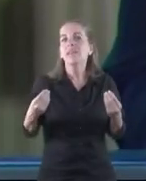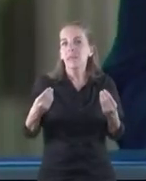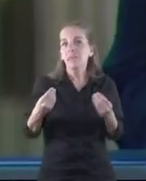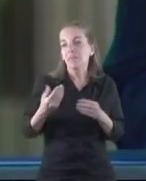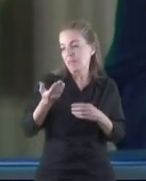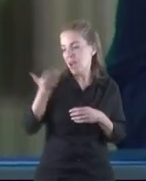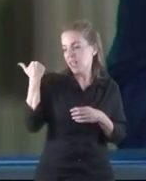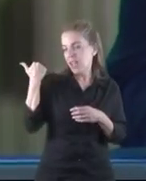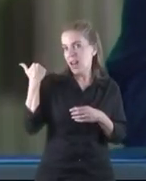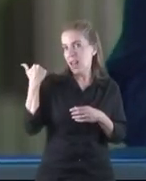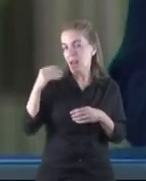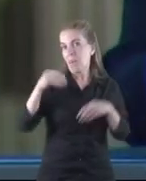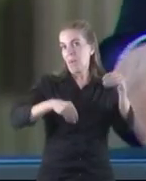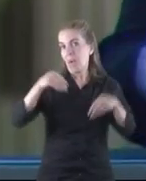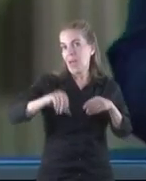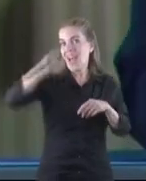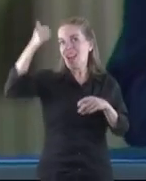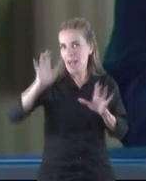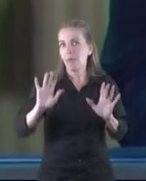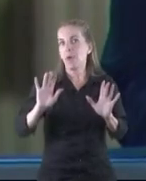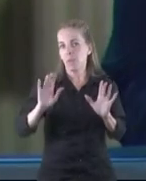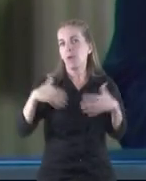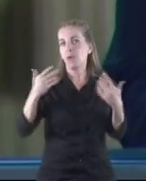ayer no es un cheque en blanco.